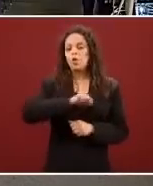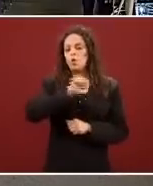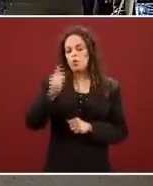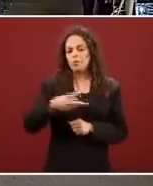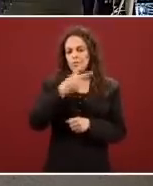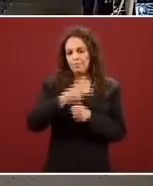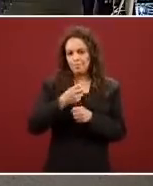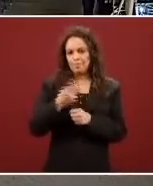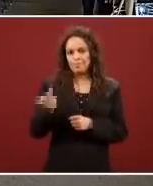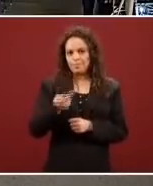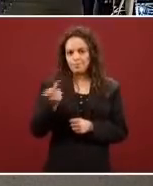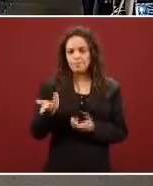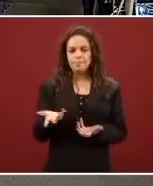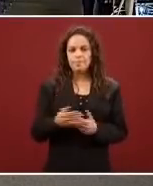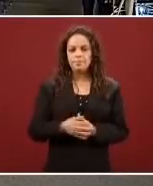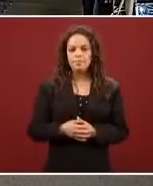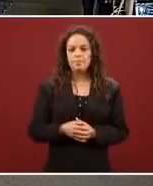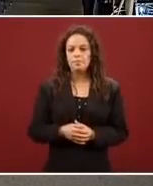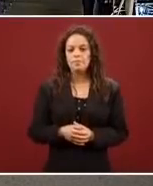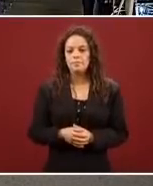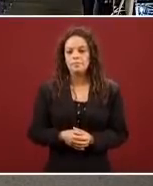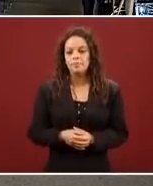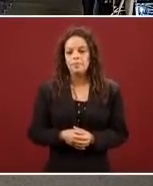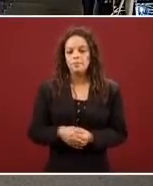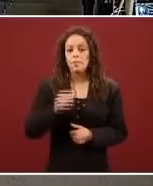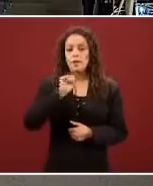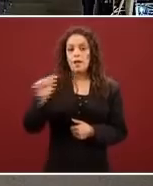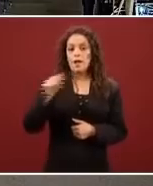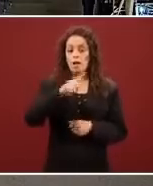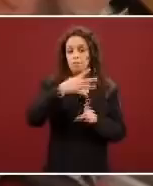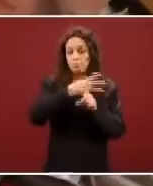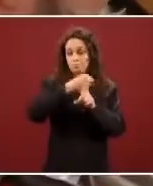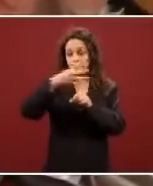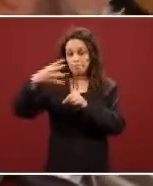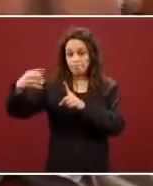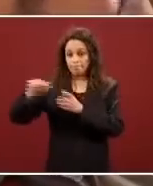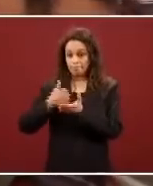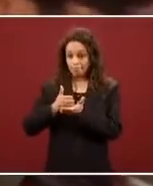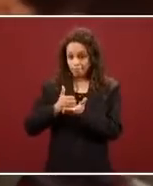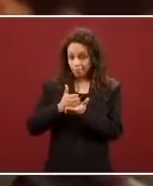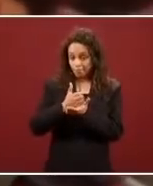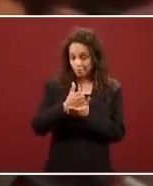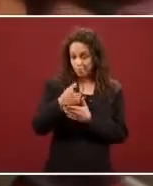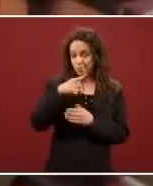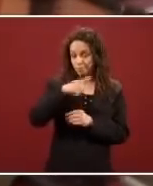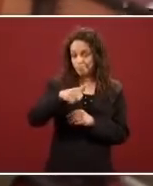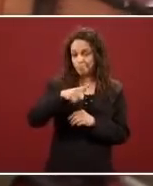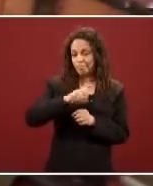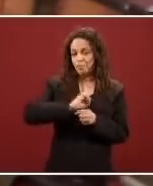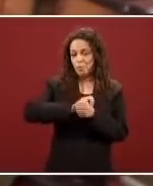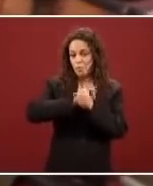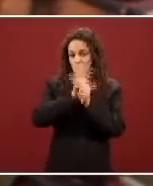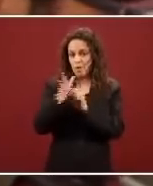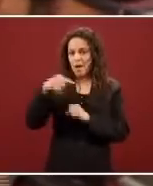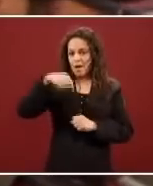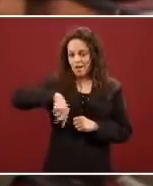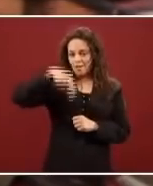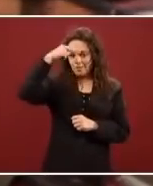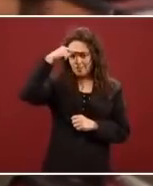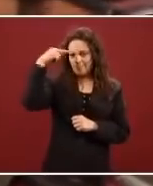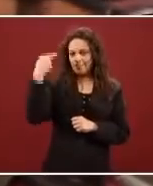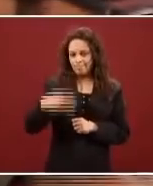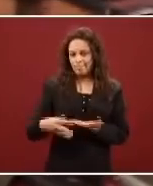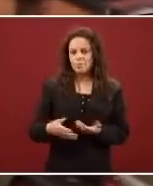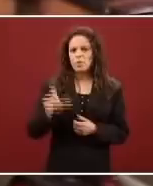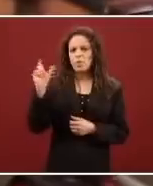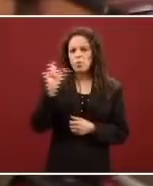ya del camino epidemiológico del COVID-19, el del coronavirus en México, ¿cuándo o en